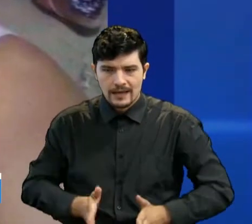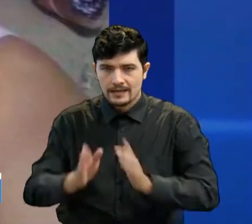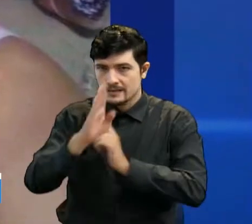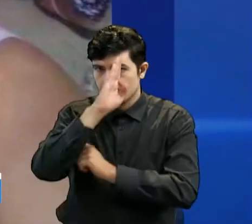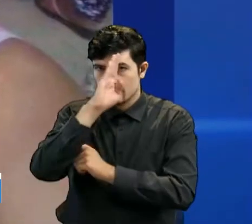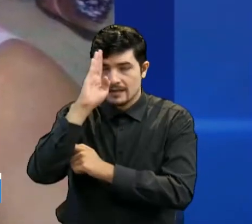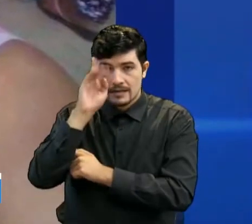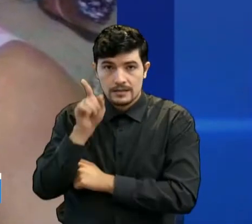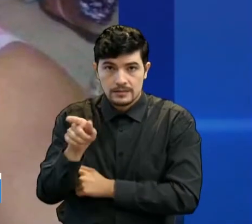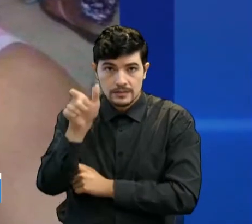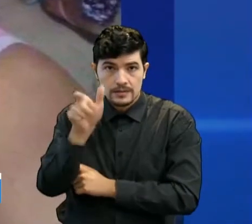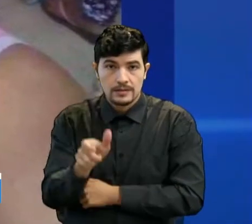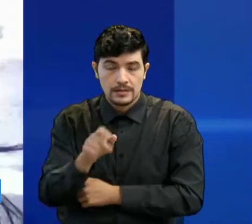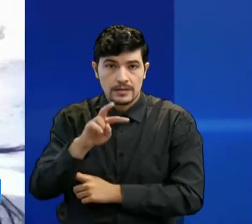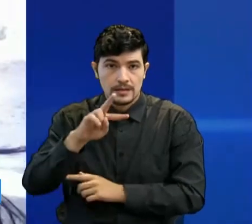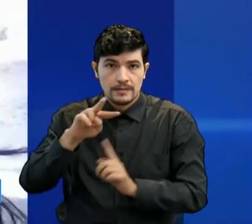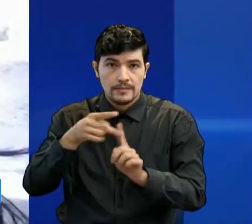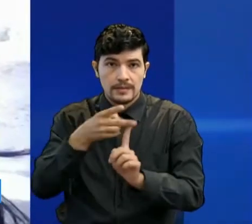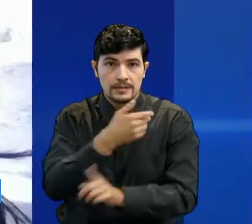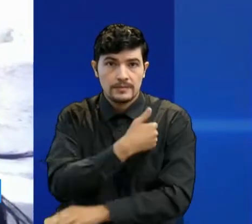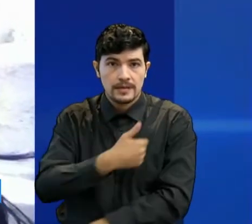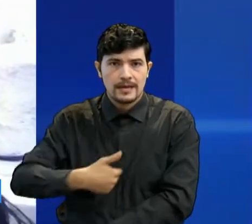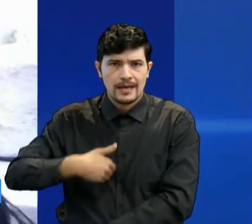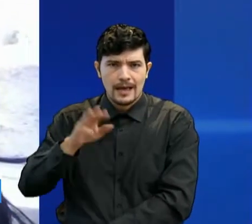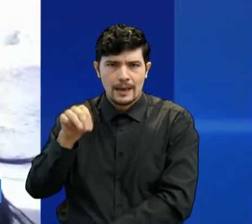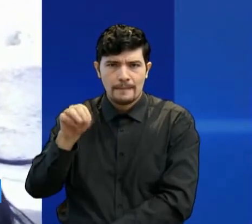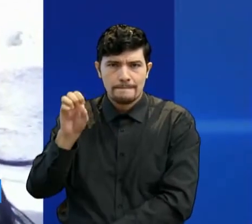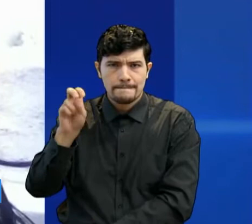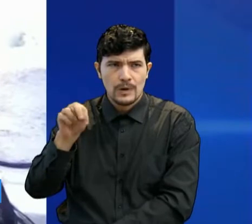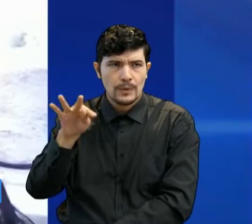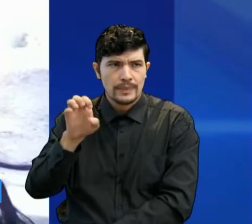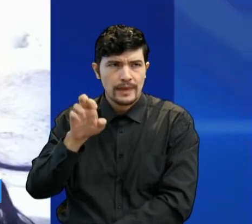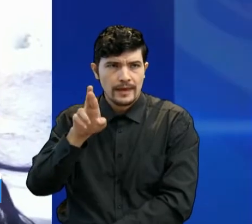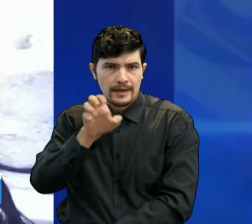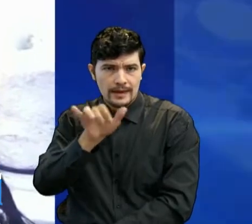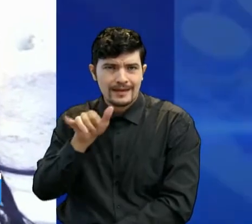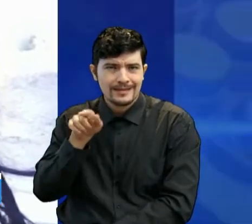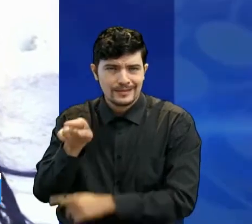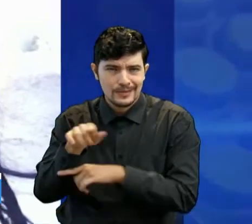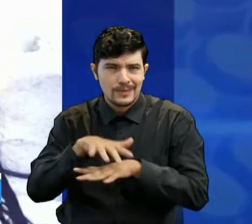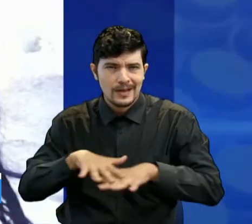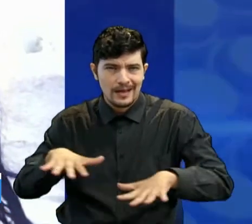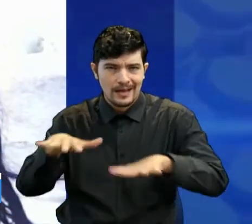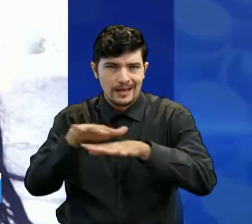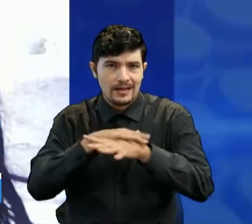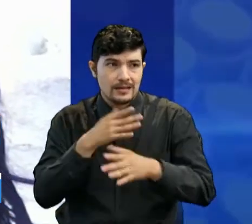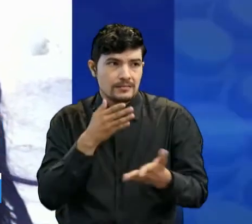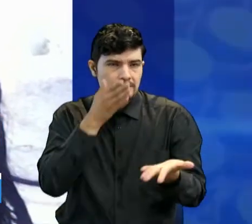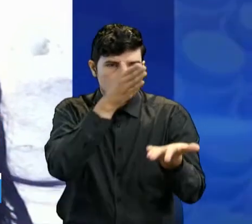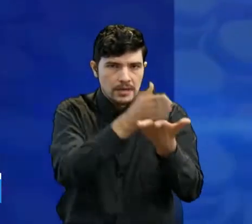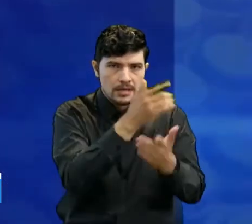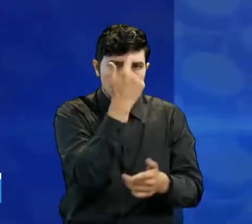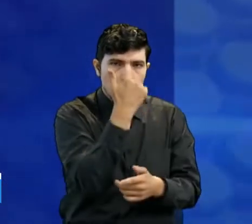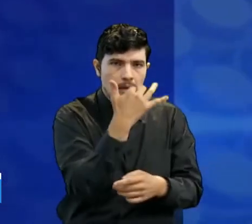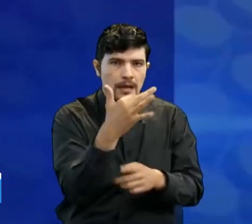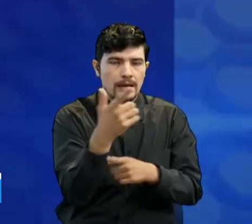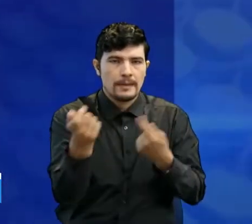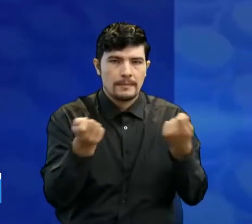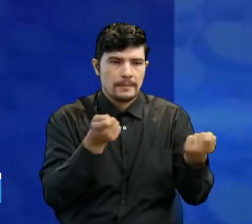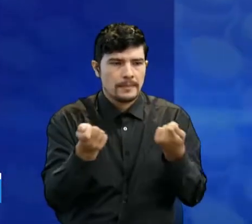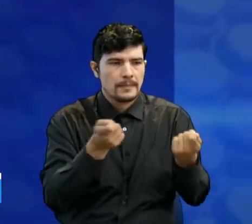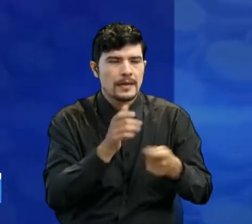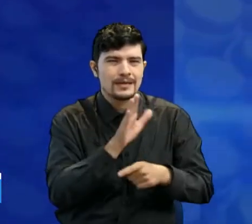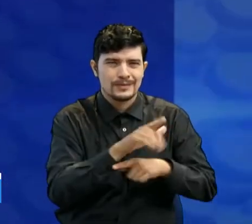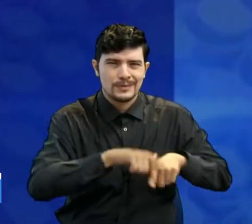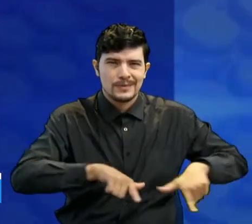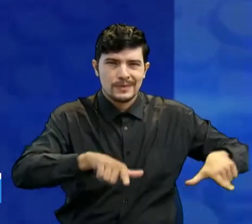del sector de monterrey un perímetro en jurisdicción del barrio 11 de noviembre en santa marta su muerte causó estupor e